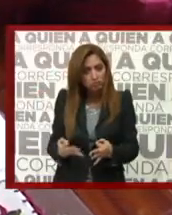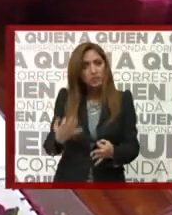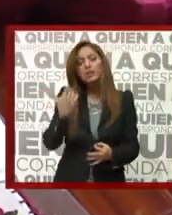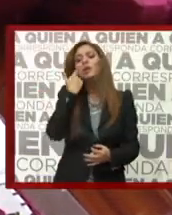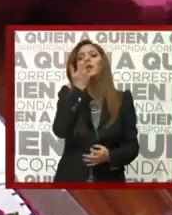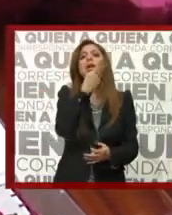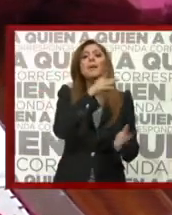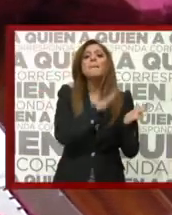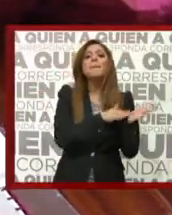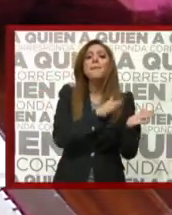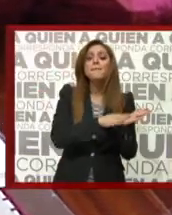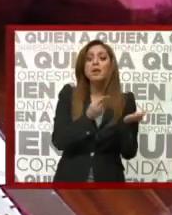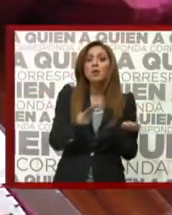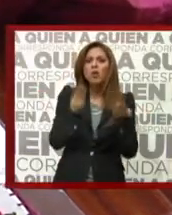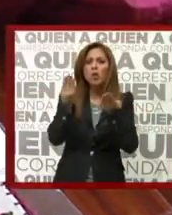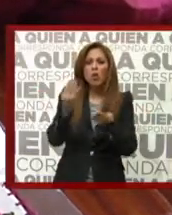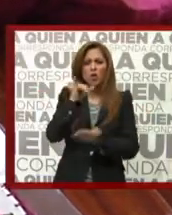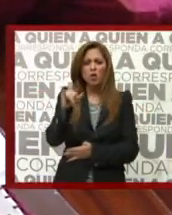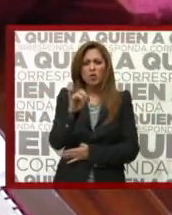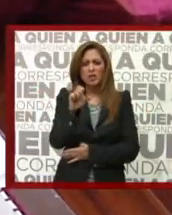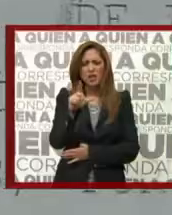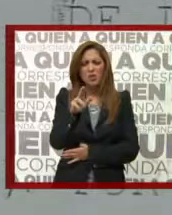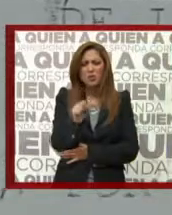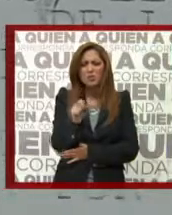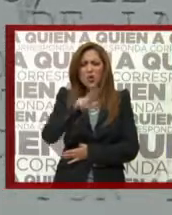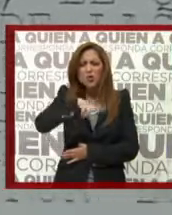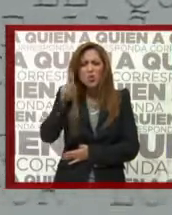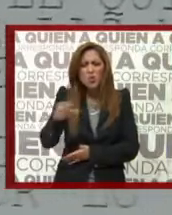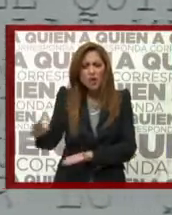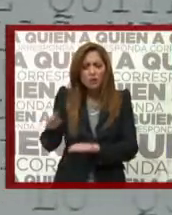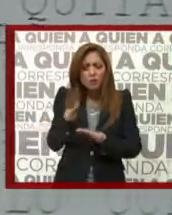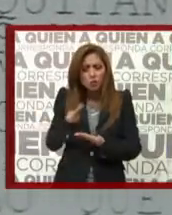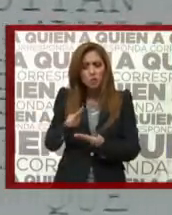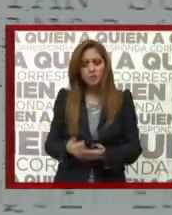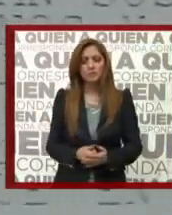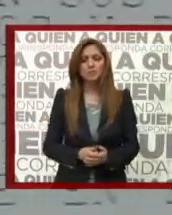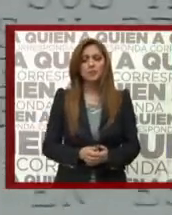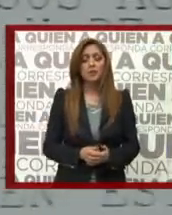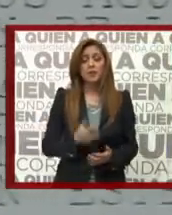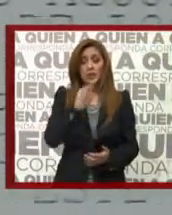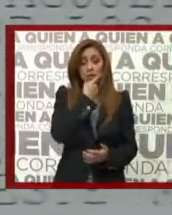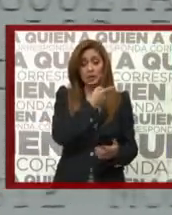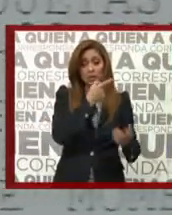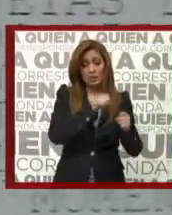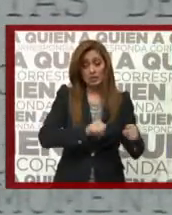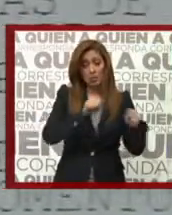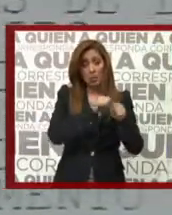un papel que, a decir de José Luis, nunca le fue entregado. Y había un documento que